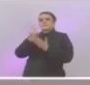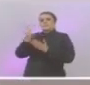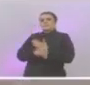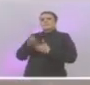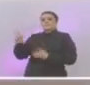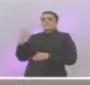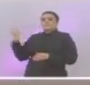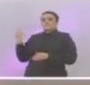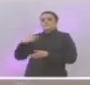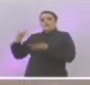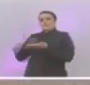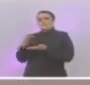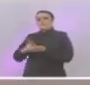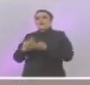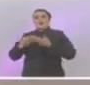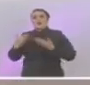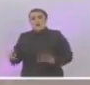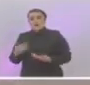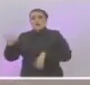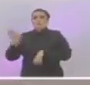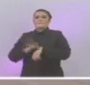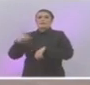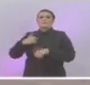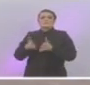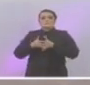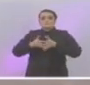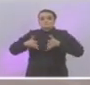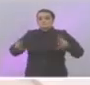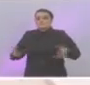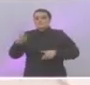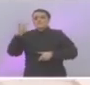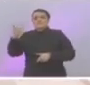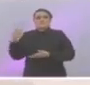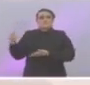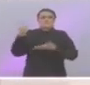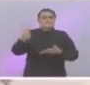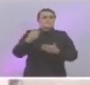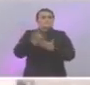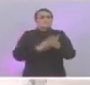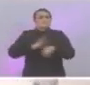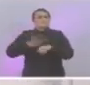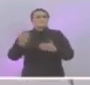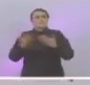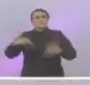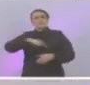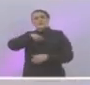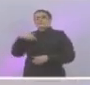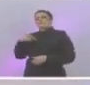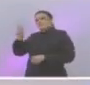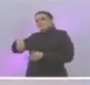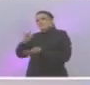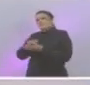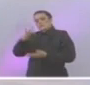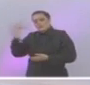están apoyándonos e inclusive están ampliando el monto de la inversión programada. Les estamos muy